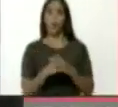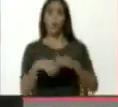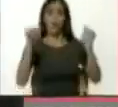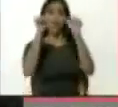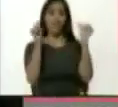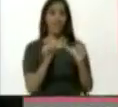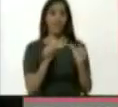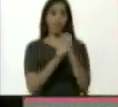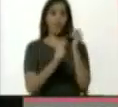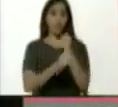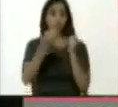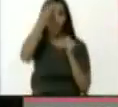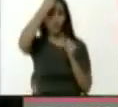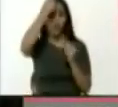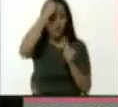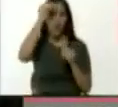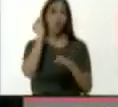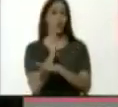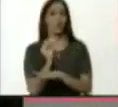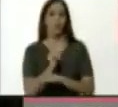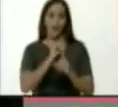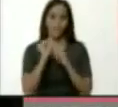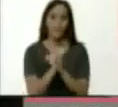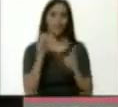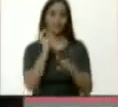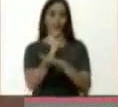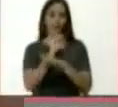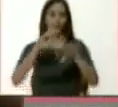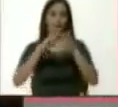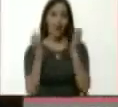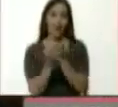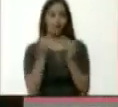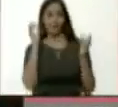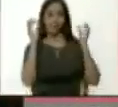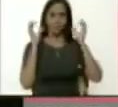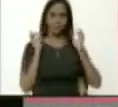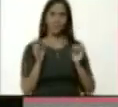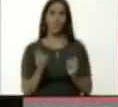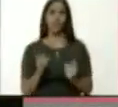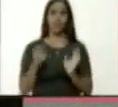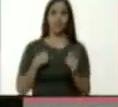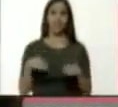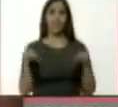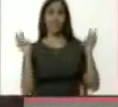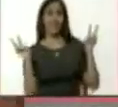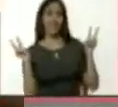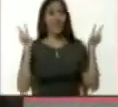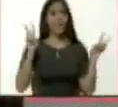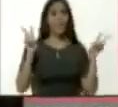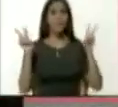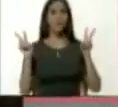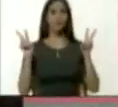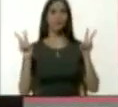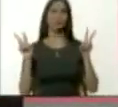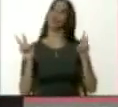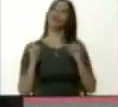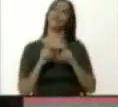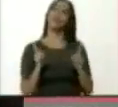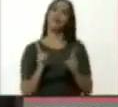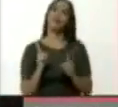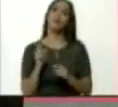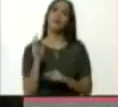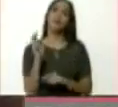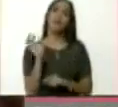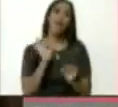mojoncito en la cabeza, pero es que cuidemos el ambiente, cuidemos el planeta y tal y qué sé yo, y lo que se la dan de hippie también andan en esa. Pero nadie habla de